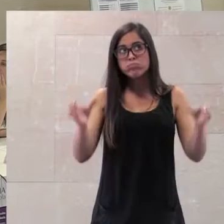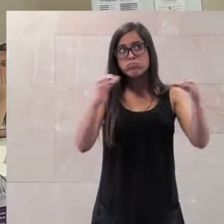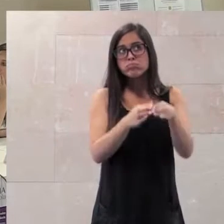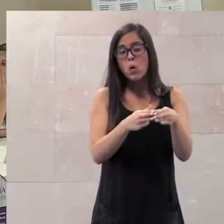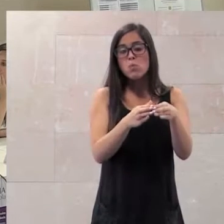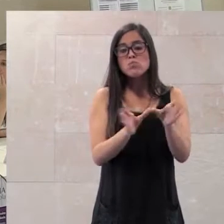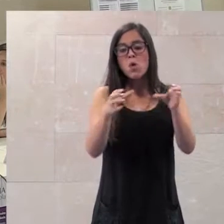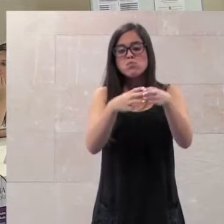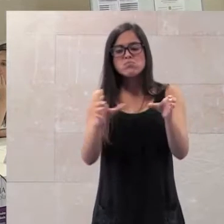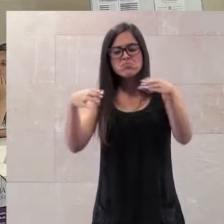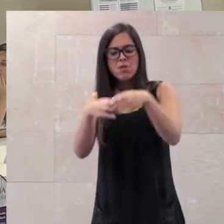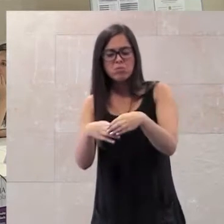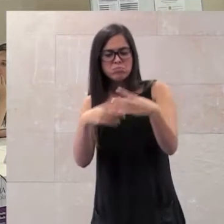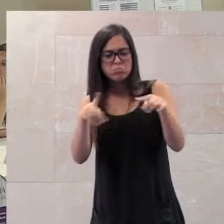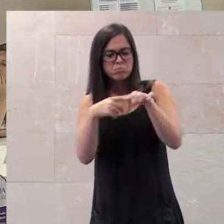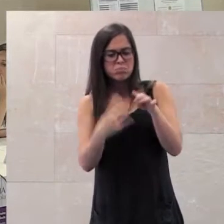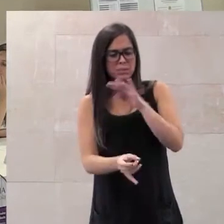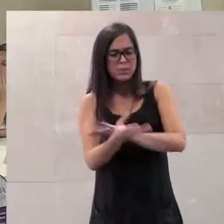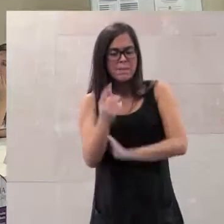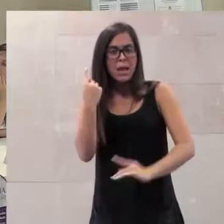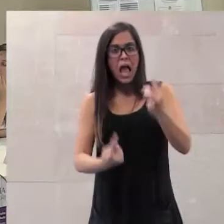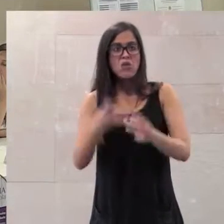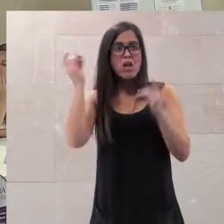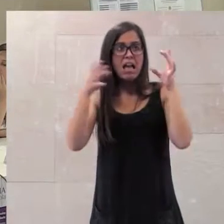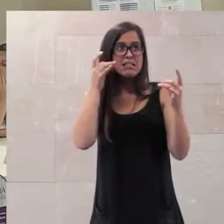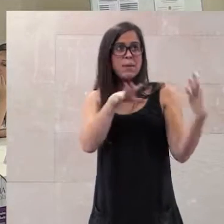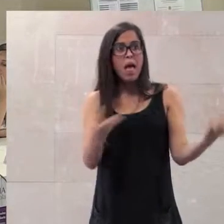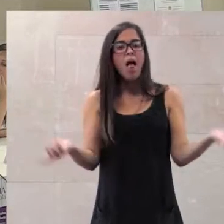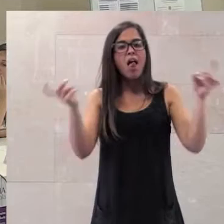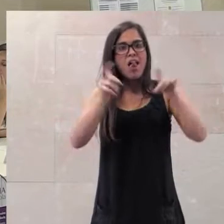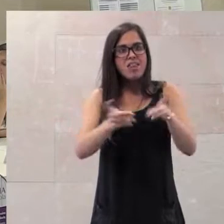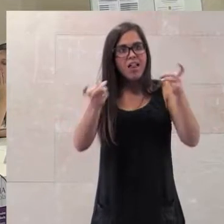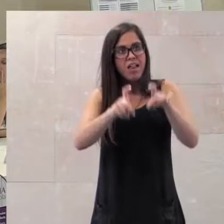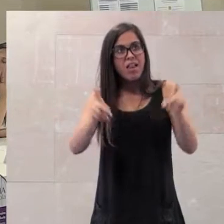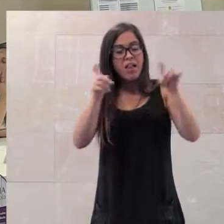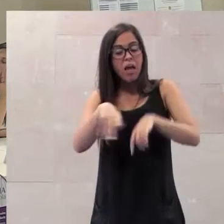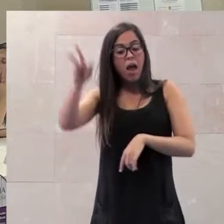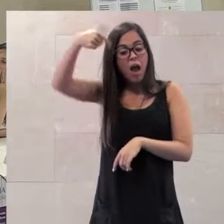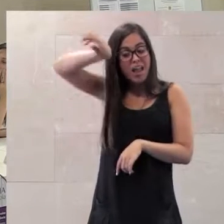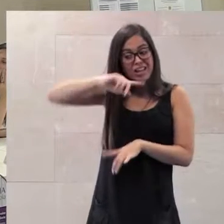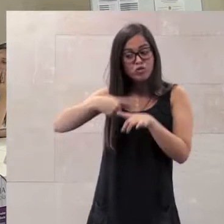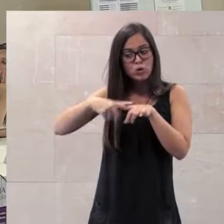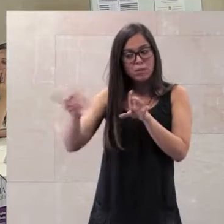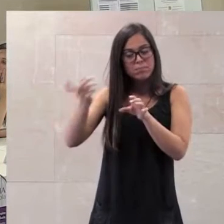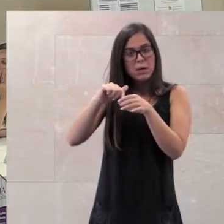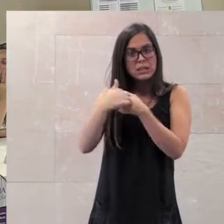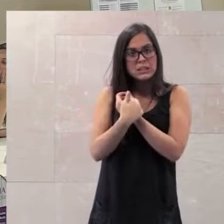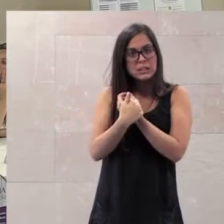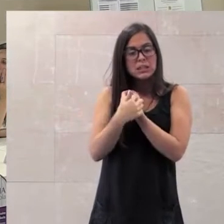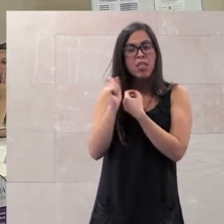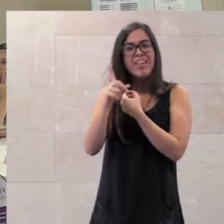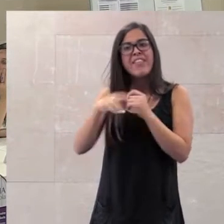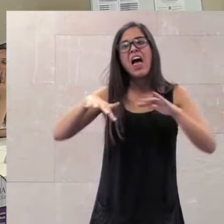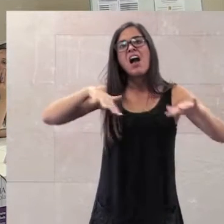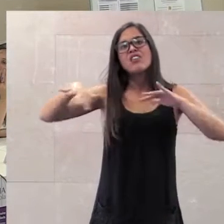surgieran bandas que también nos juntamos para ciertas actividades y siempre, sobre todo ellas, en todo lo que participan siempre es desde la